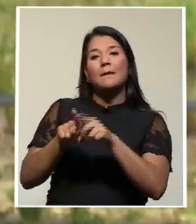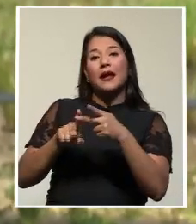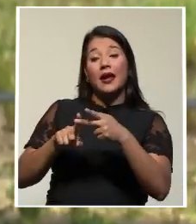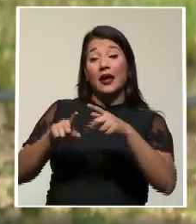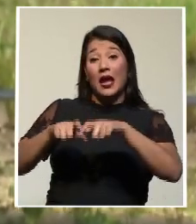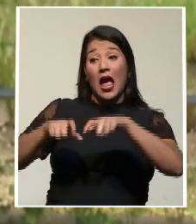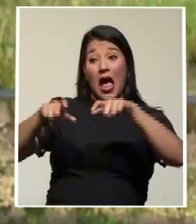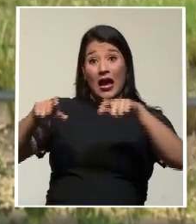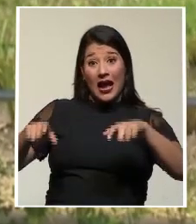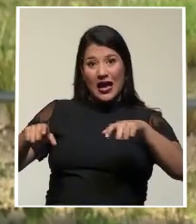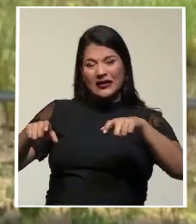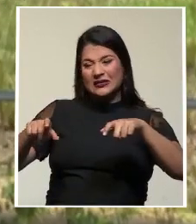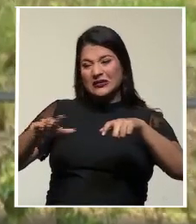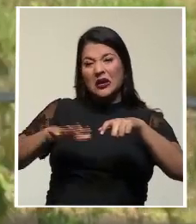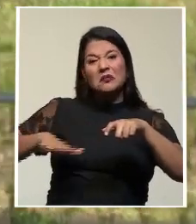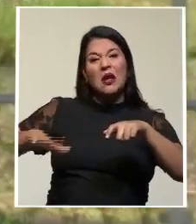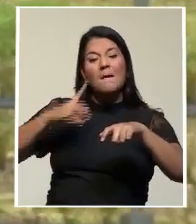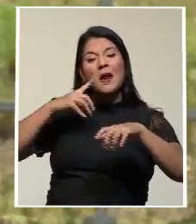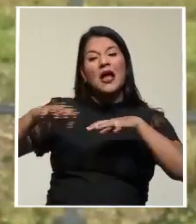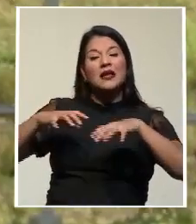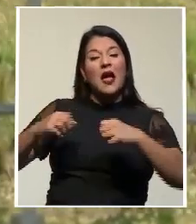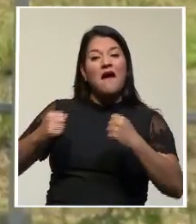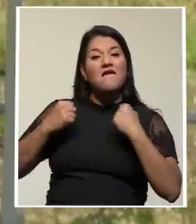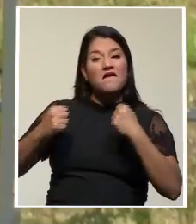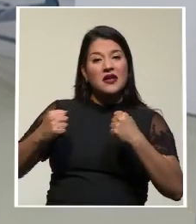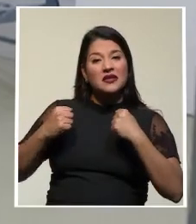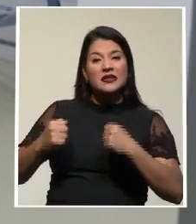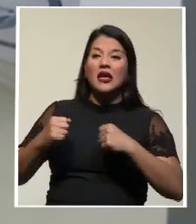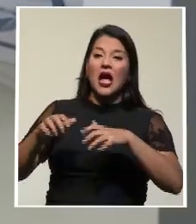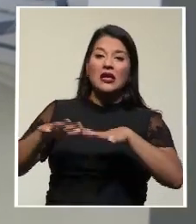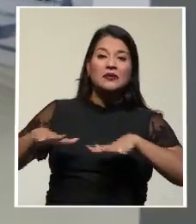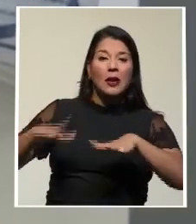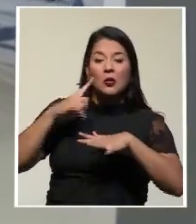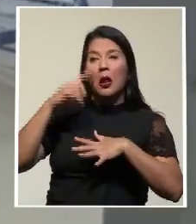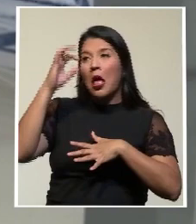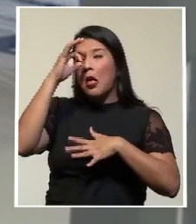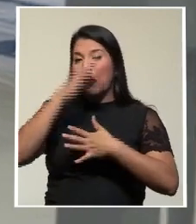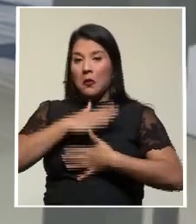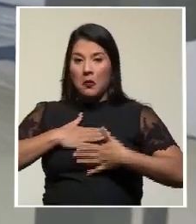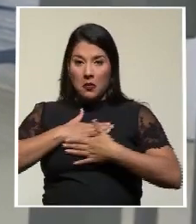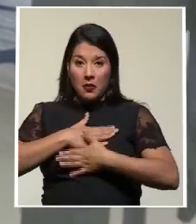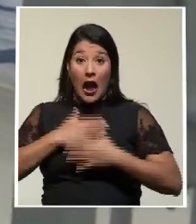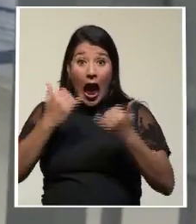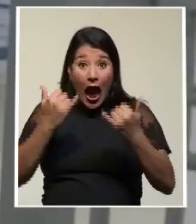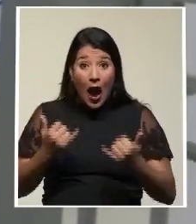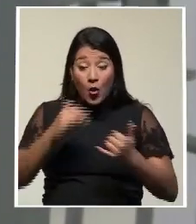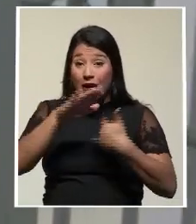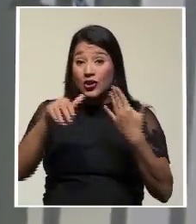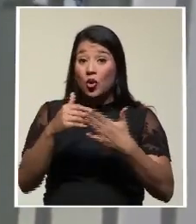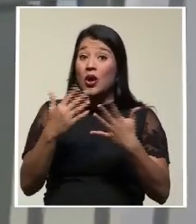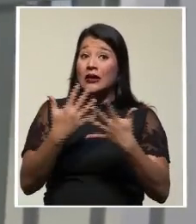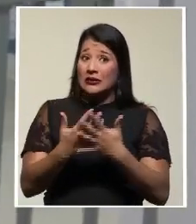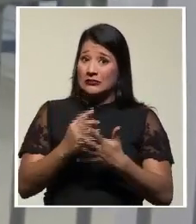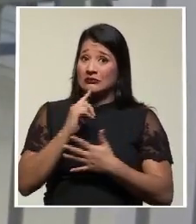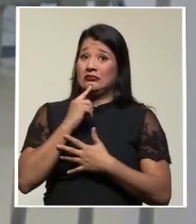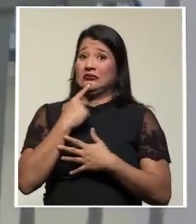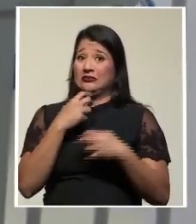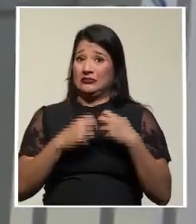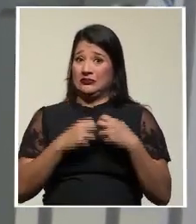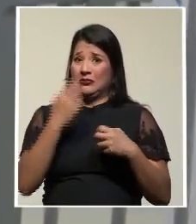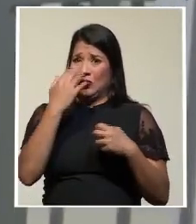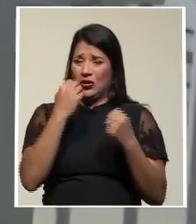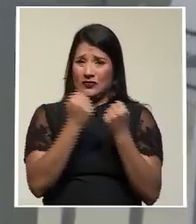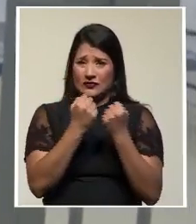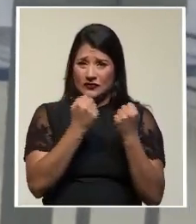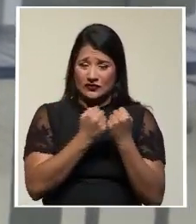cancha de actividades físicas y un espacio de esparcimiento. Actualmente la mayoría de las cárceles tienen graves problemas de